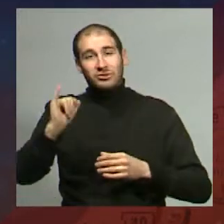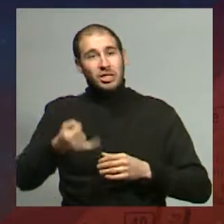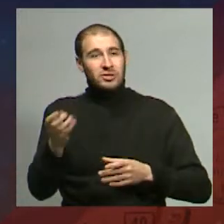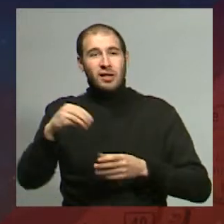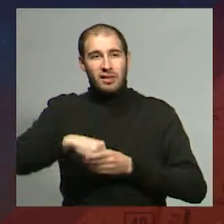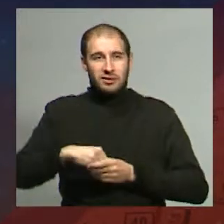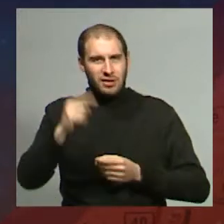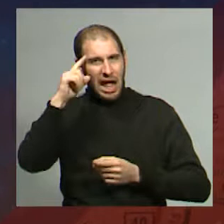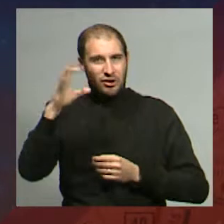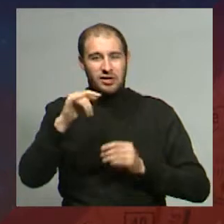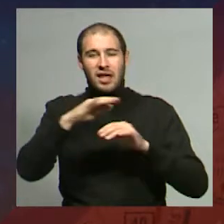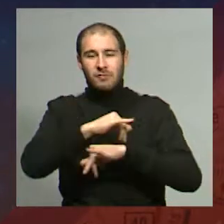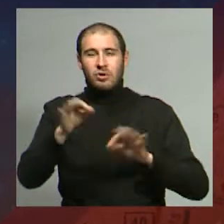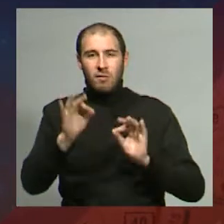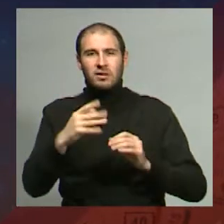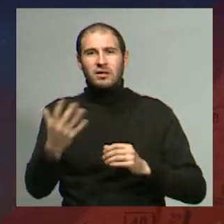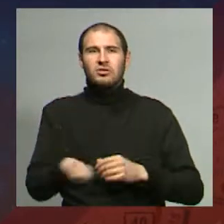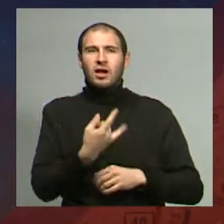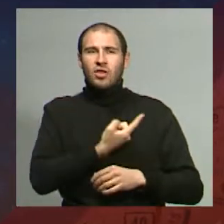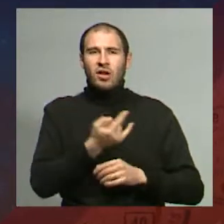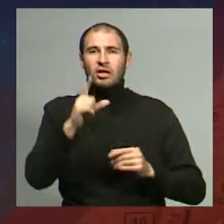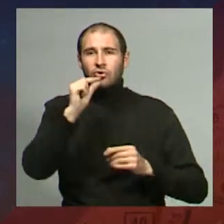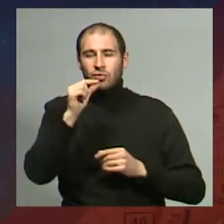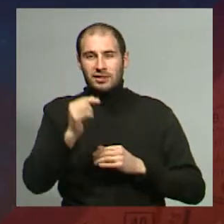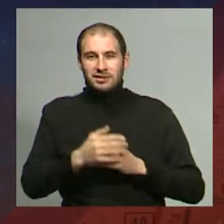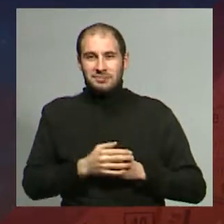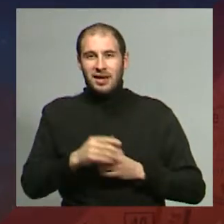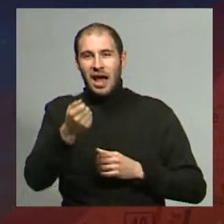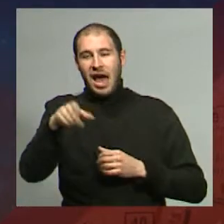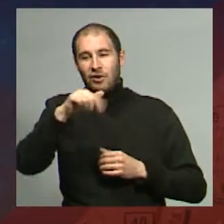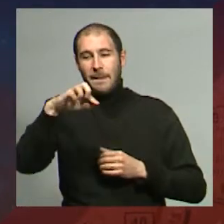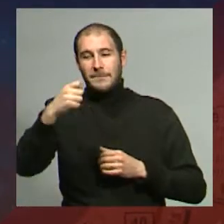obligatoria. Acuérdate que toda la información la encontrás en el Twitter, que es